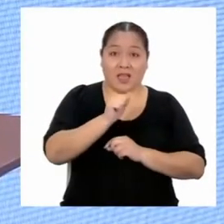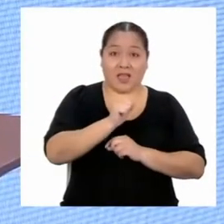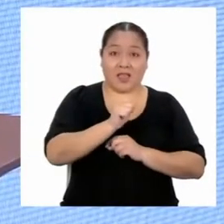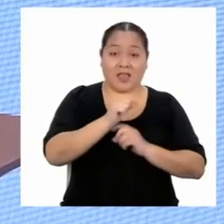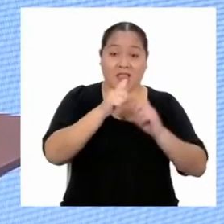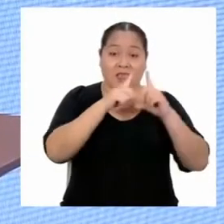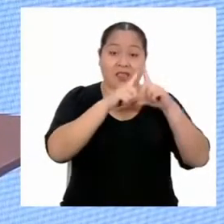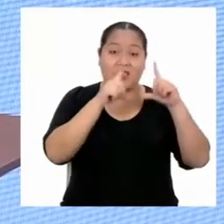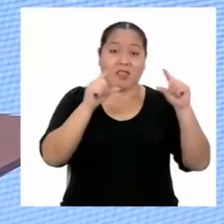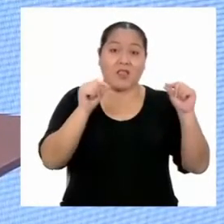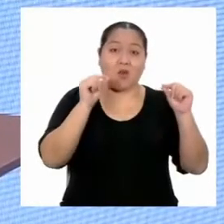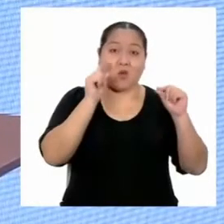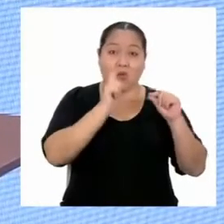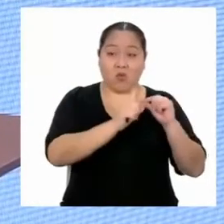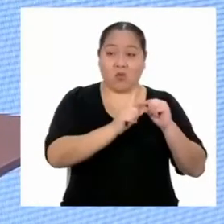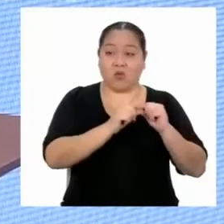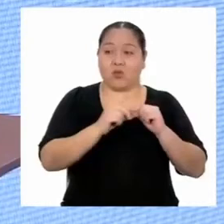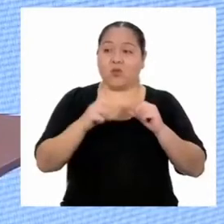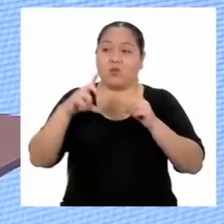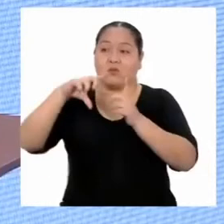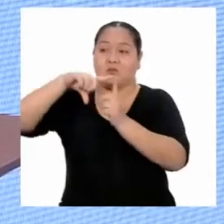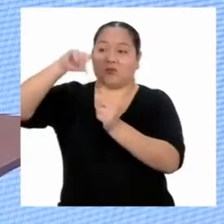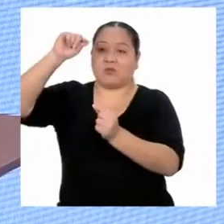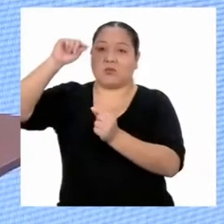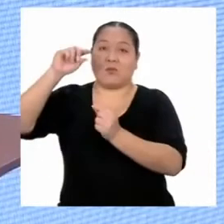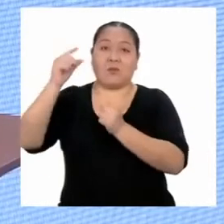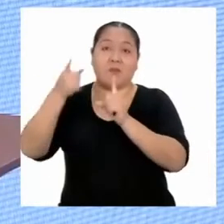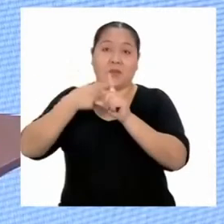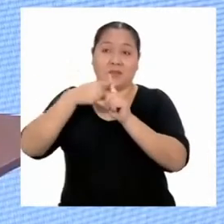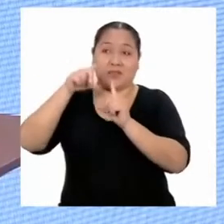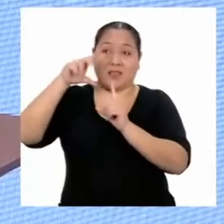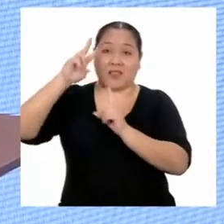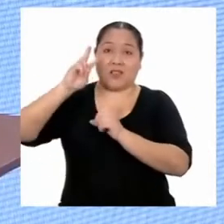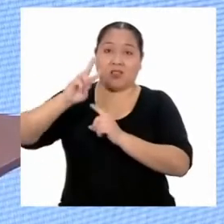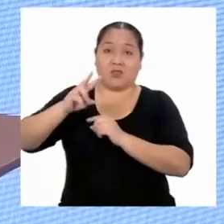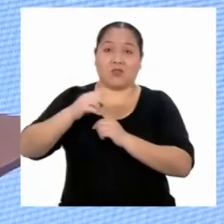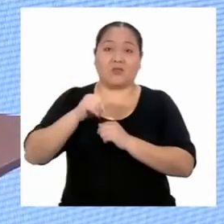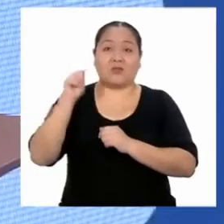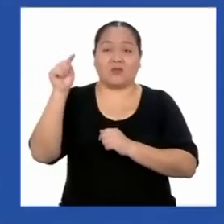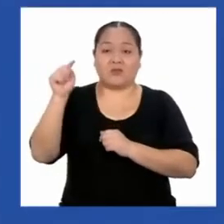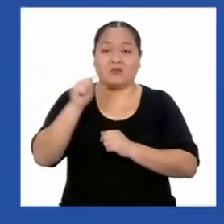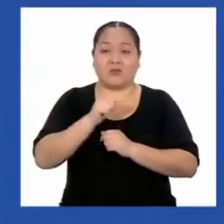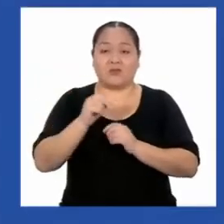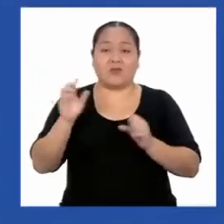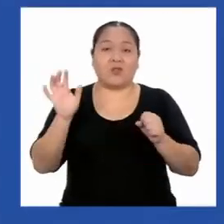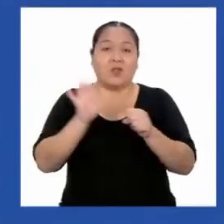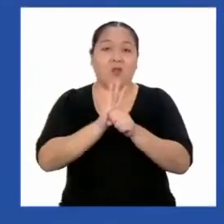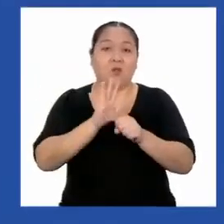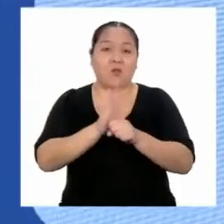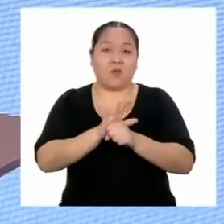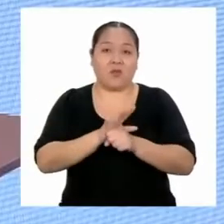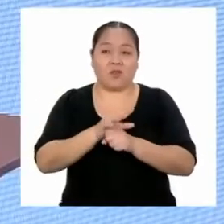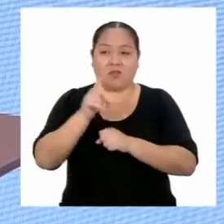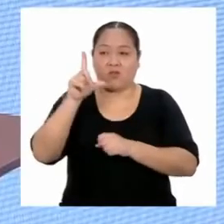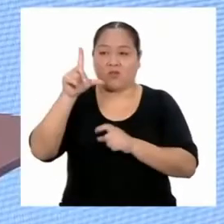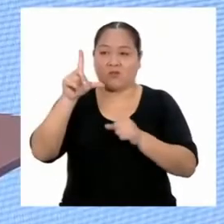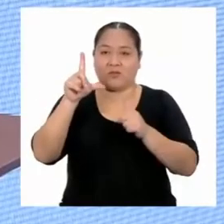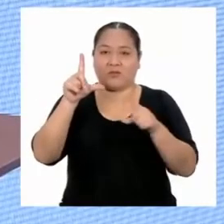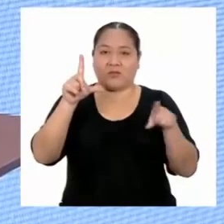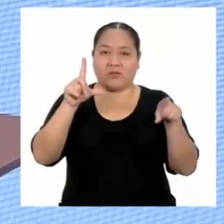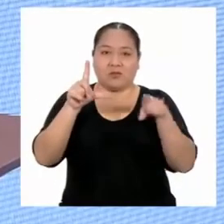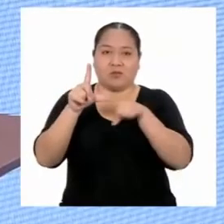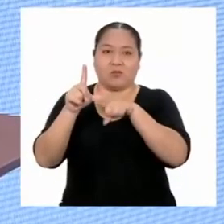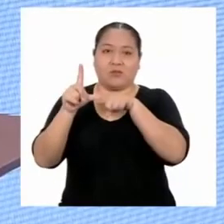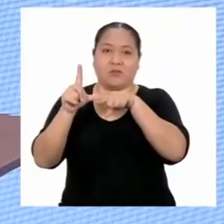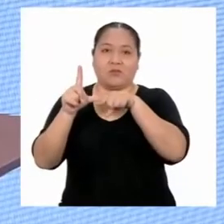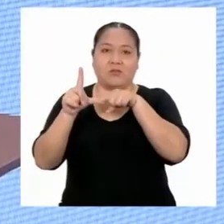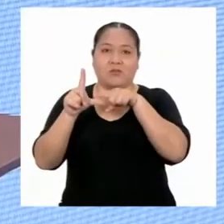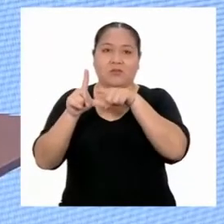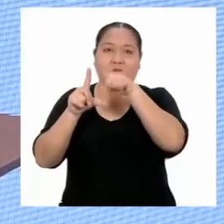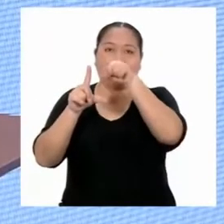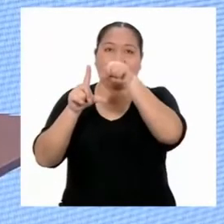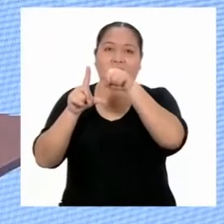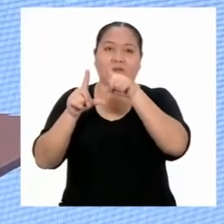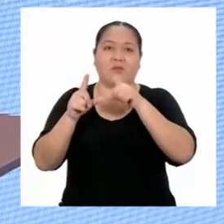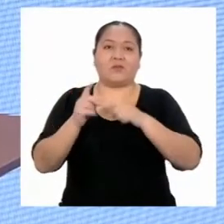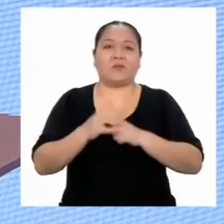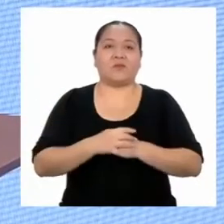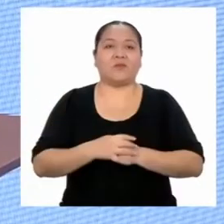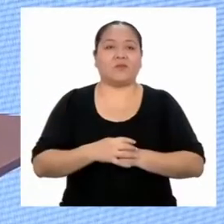más el del rectángulo 2 y así obtener el área total de la figura L. Entonces, si